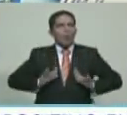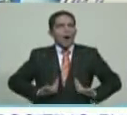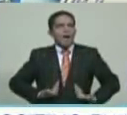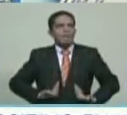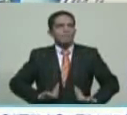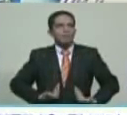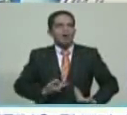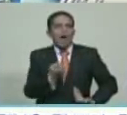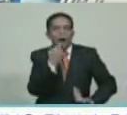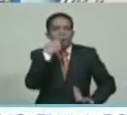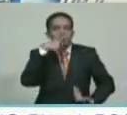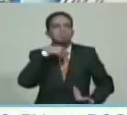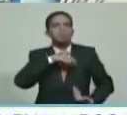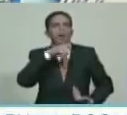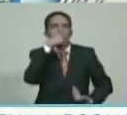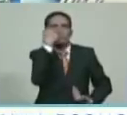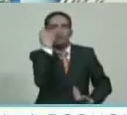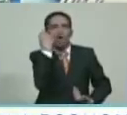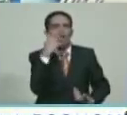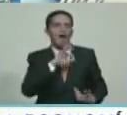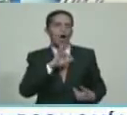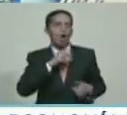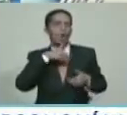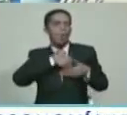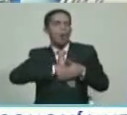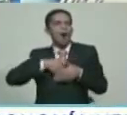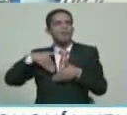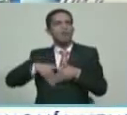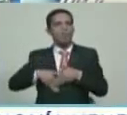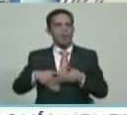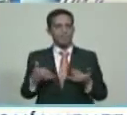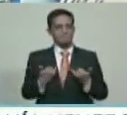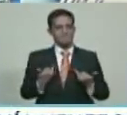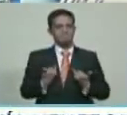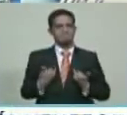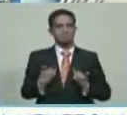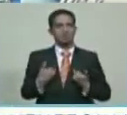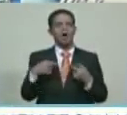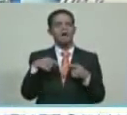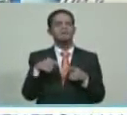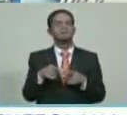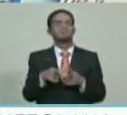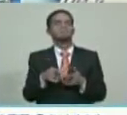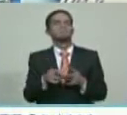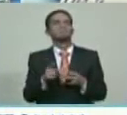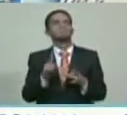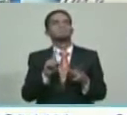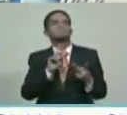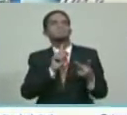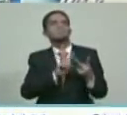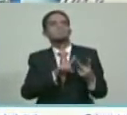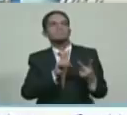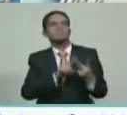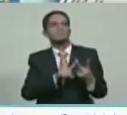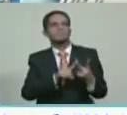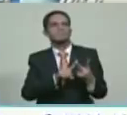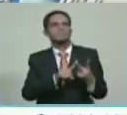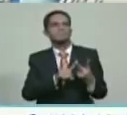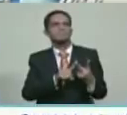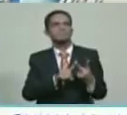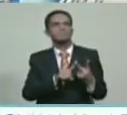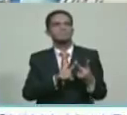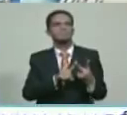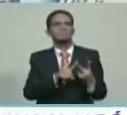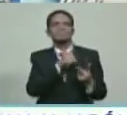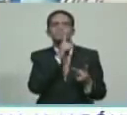complicidad de muchísimas personas para ser ellos los que trafican la droga, a esta modalidad que